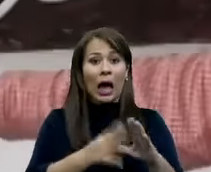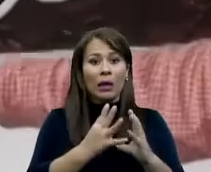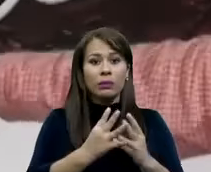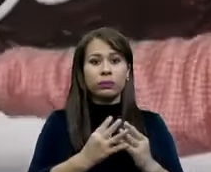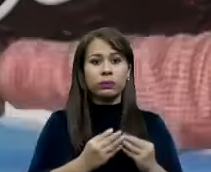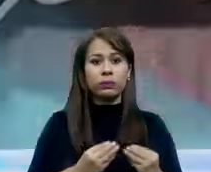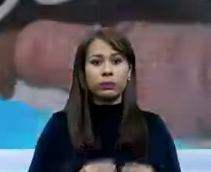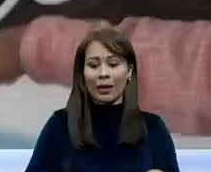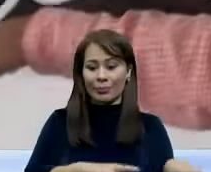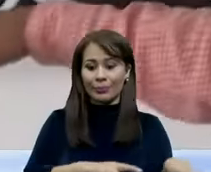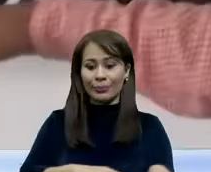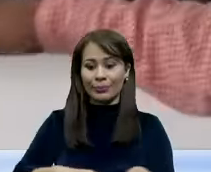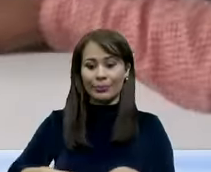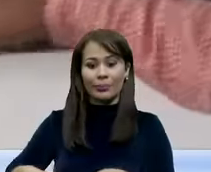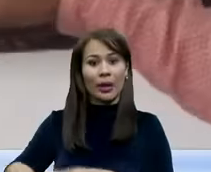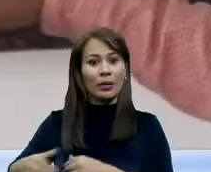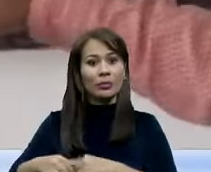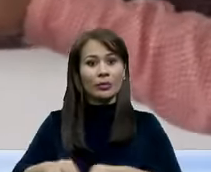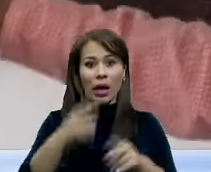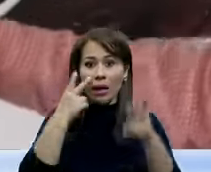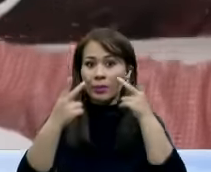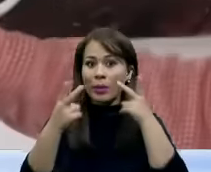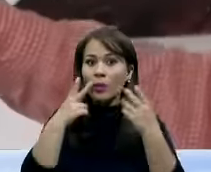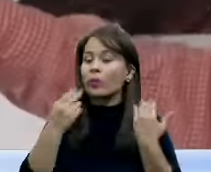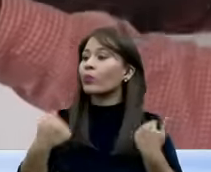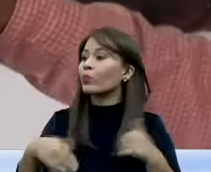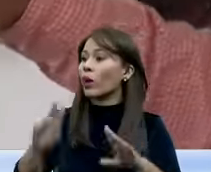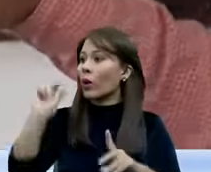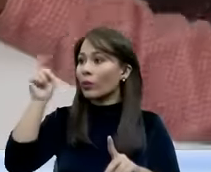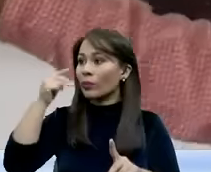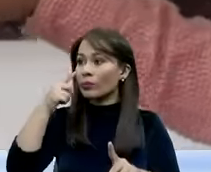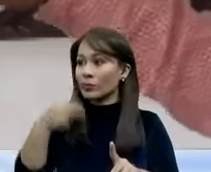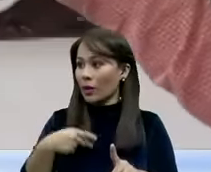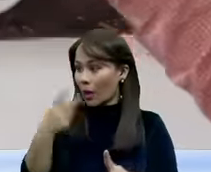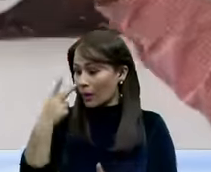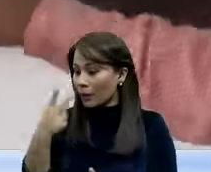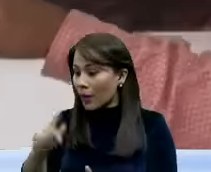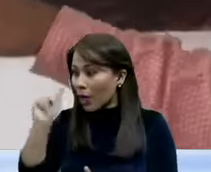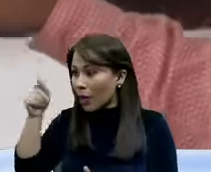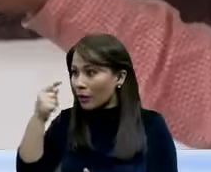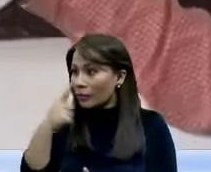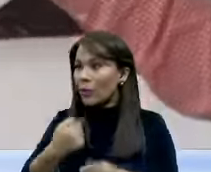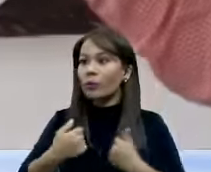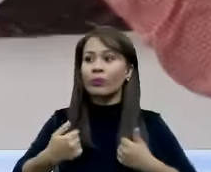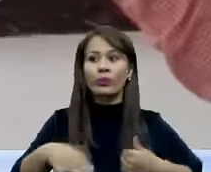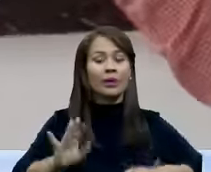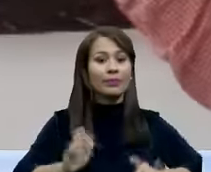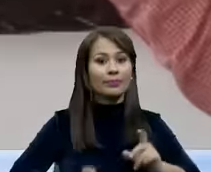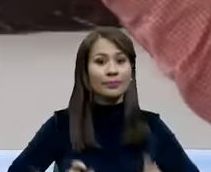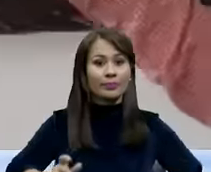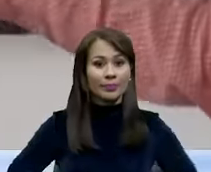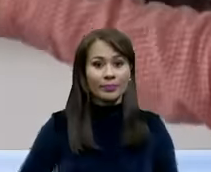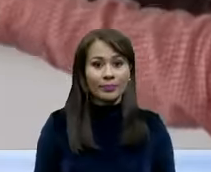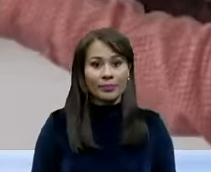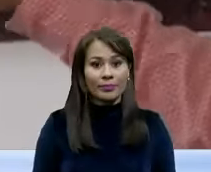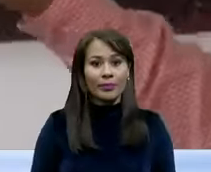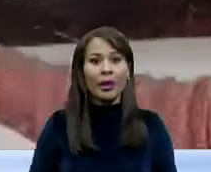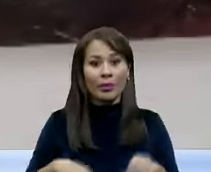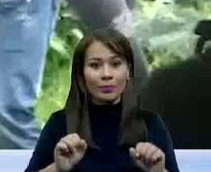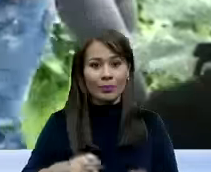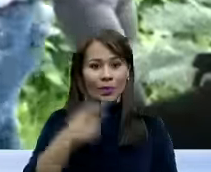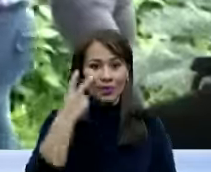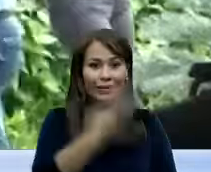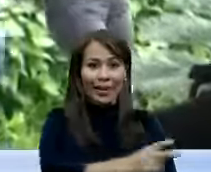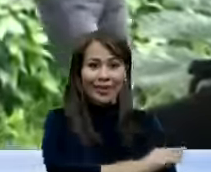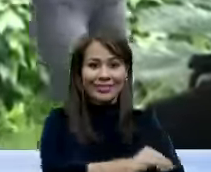la agricultura es la que tienen que mirar. Cualquier gobierno que llegue a la presidencia, cualquier candidato, ponga los ojos al